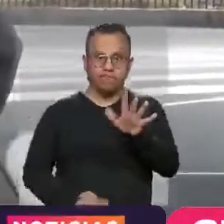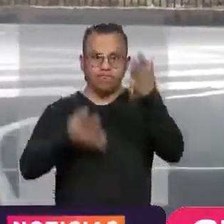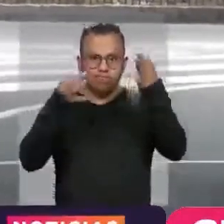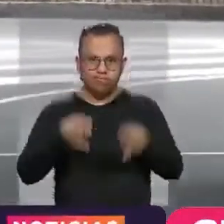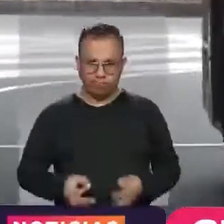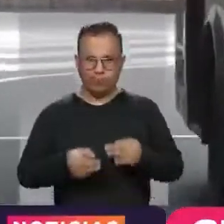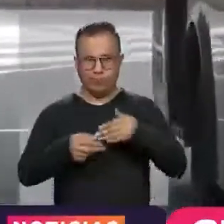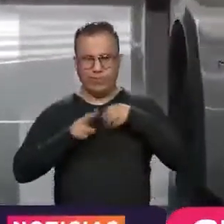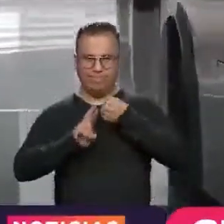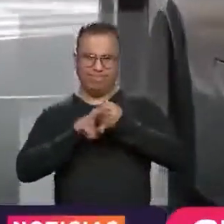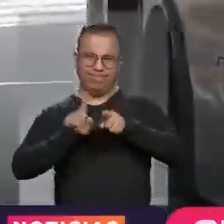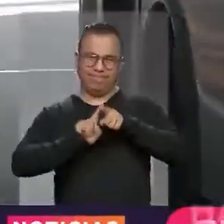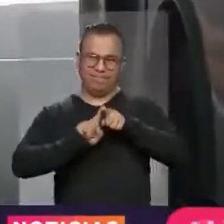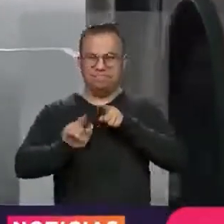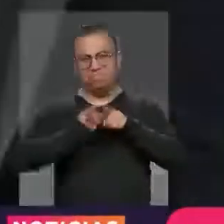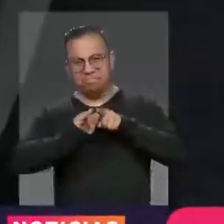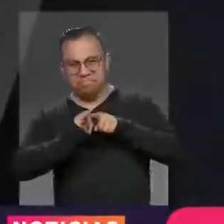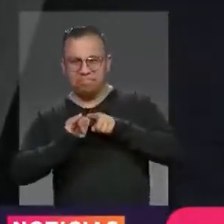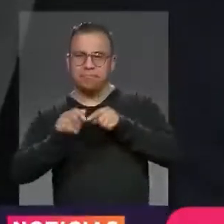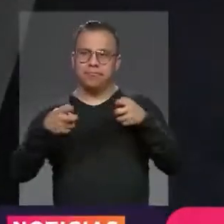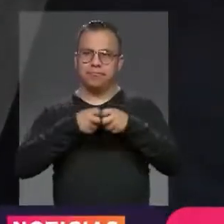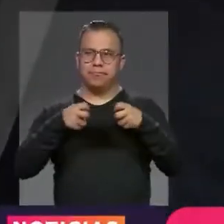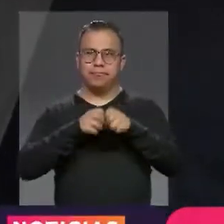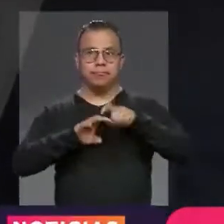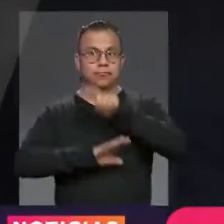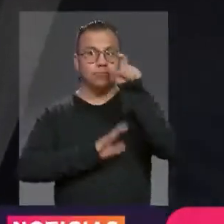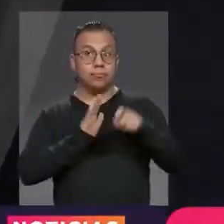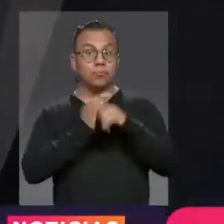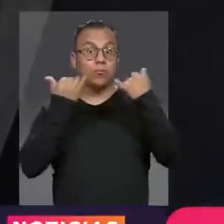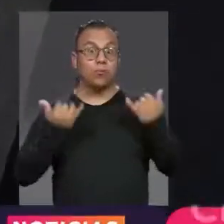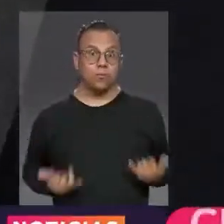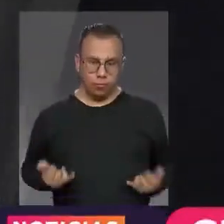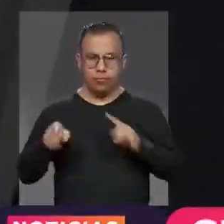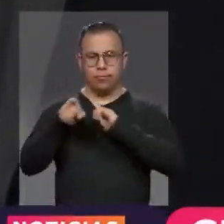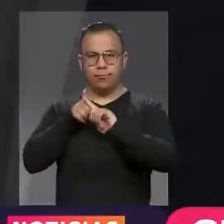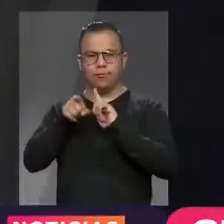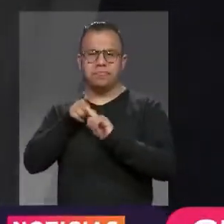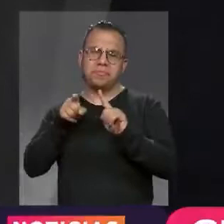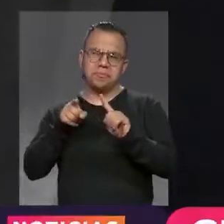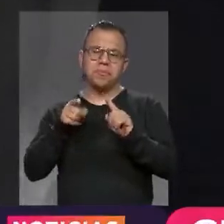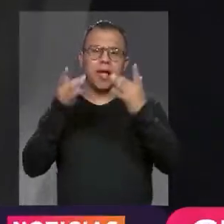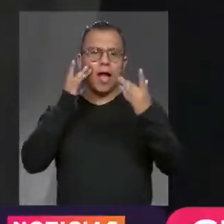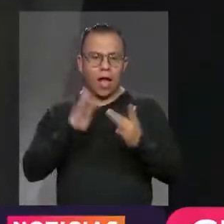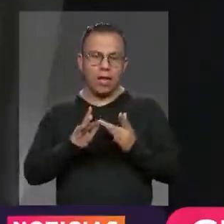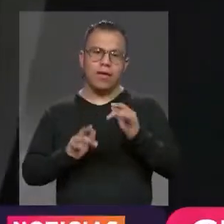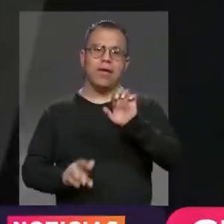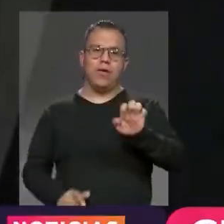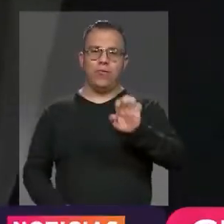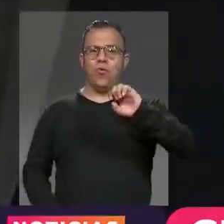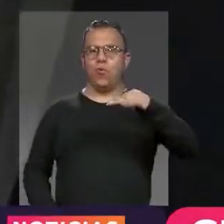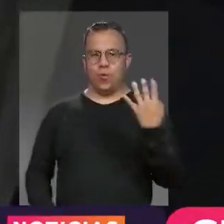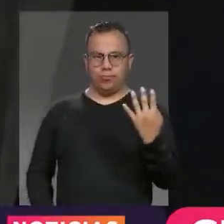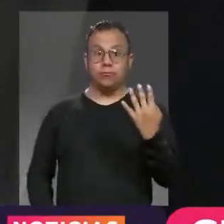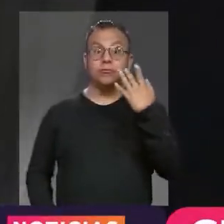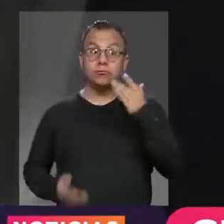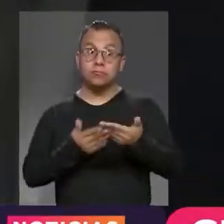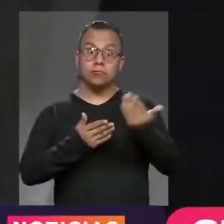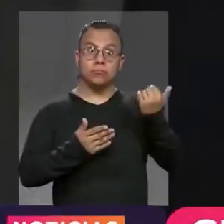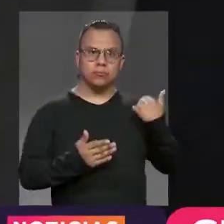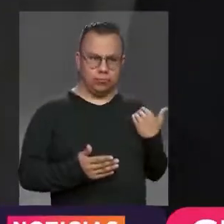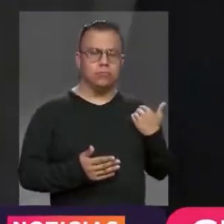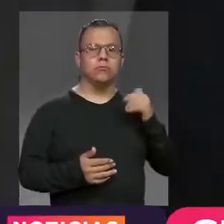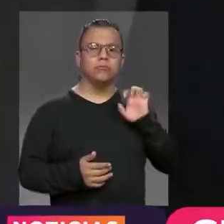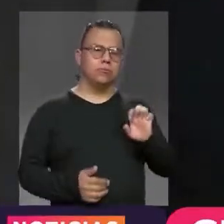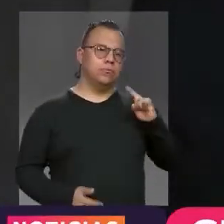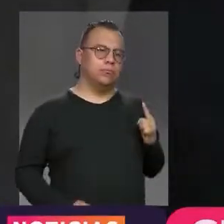que circulan y movilizan a los ciudadanos. Toda la flota hoy de Transmilenio es por lo menos Euro 4 hacia arriba, mientras que hace unos años era en